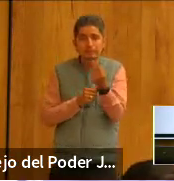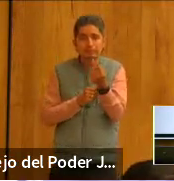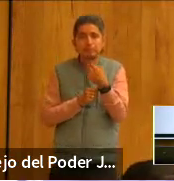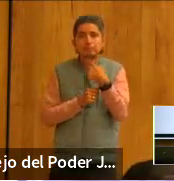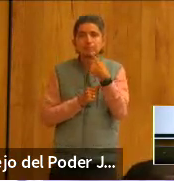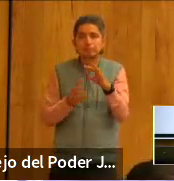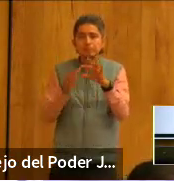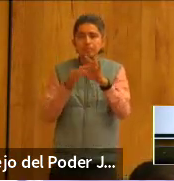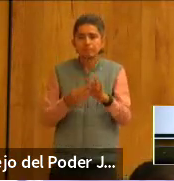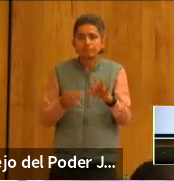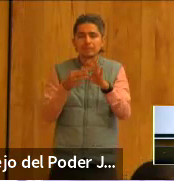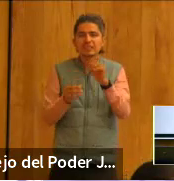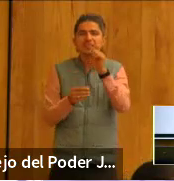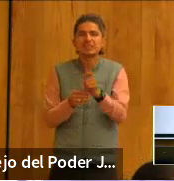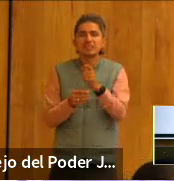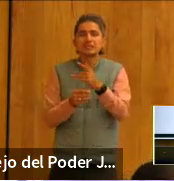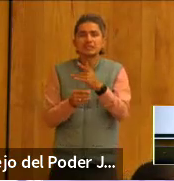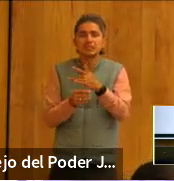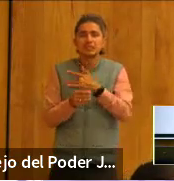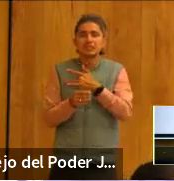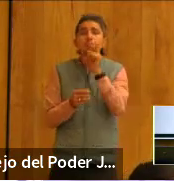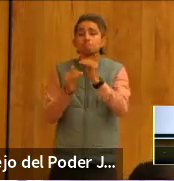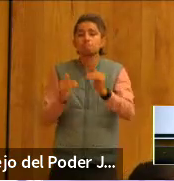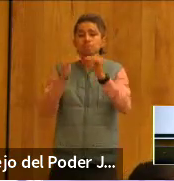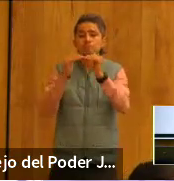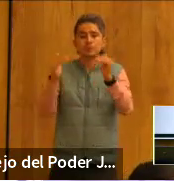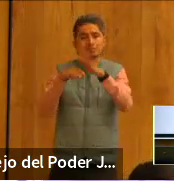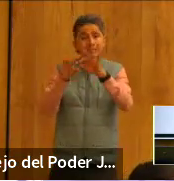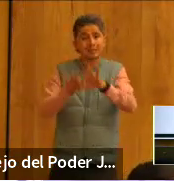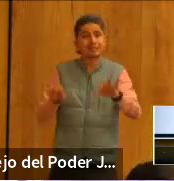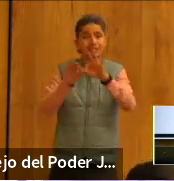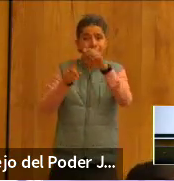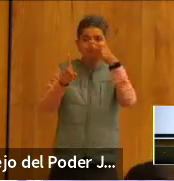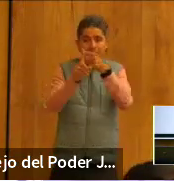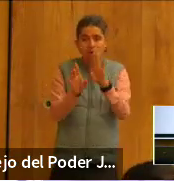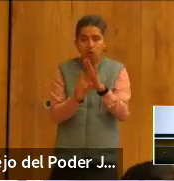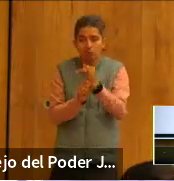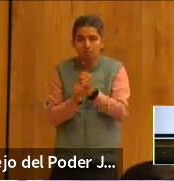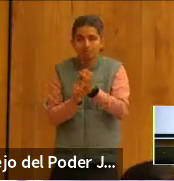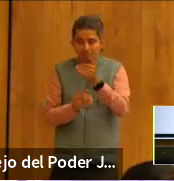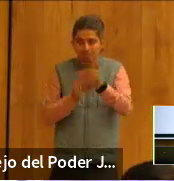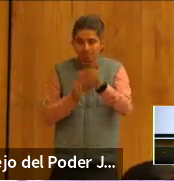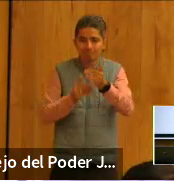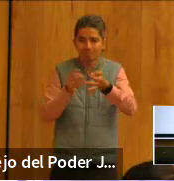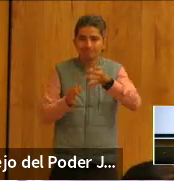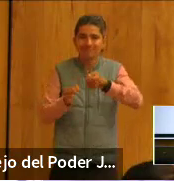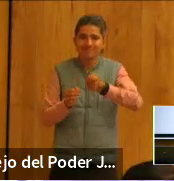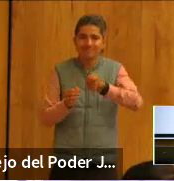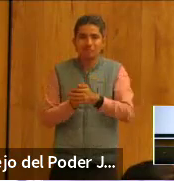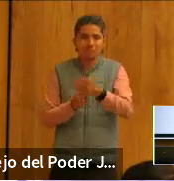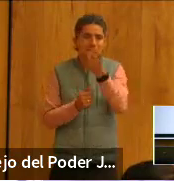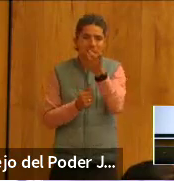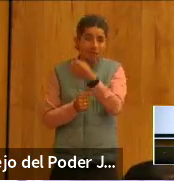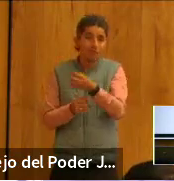necesario hablar de la perspectiva de género como principio rector del procedimiento, porque incluso